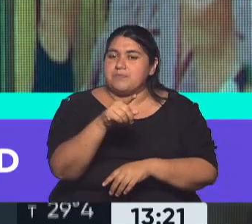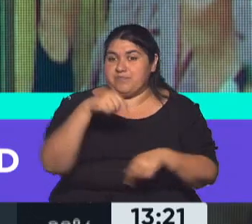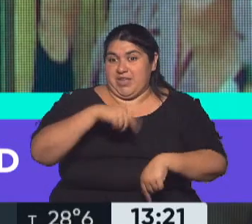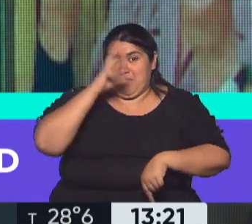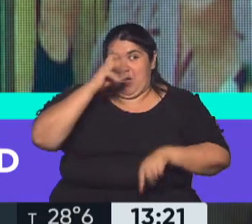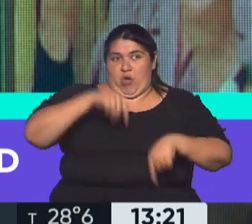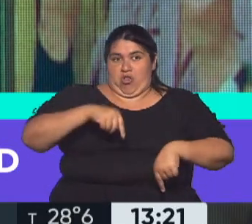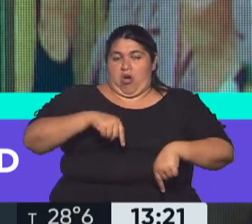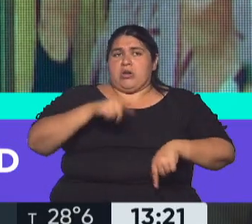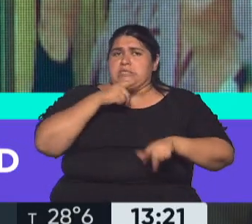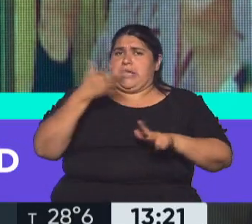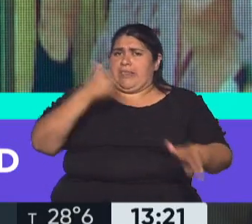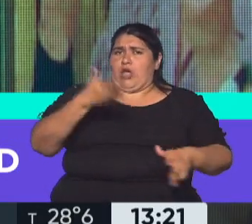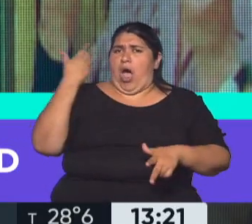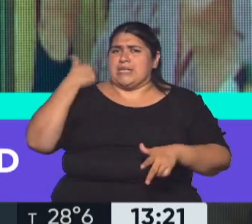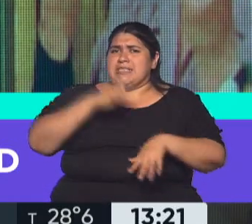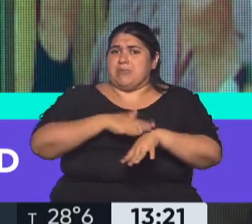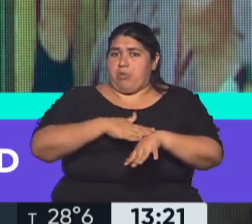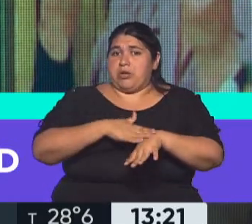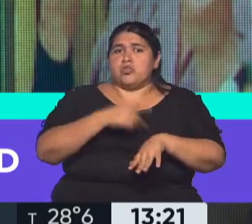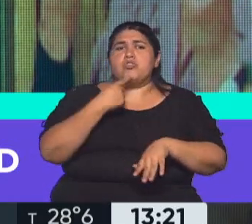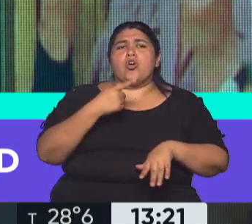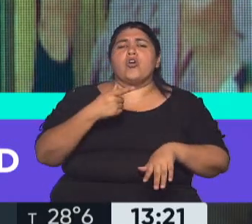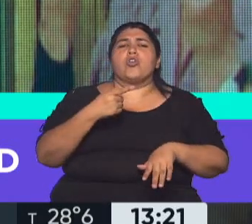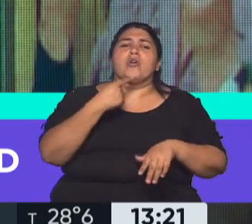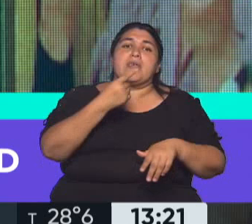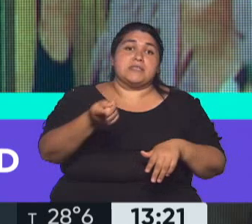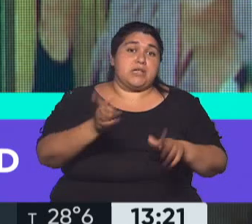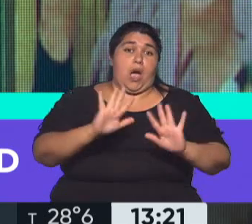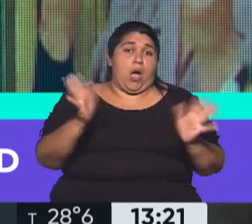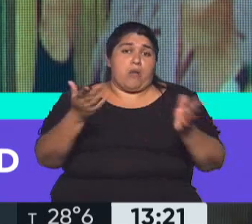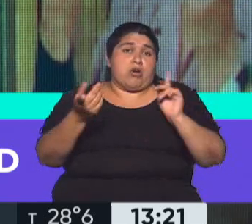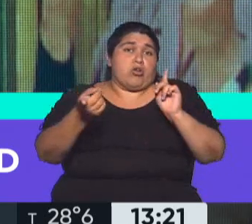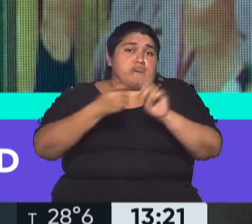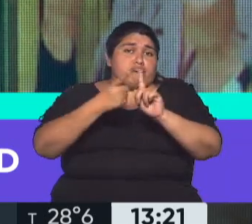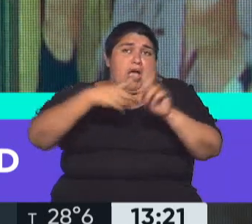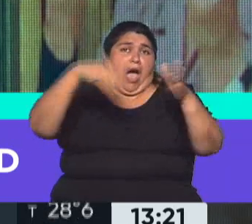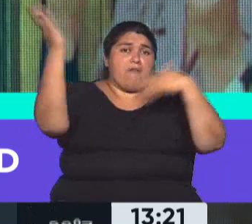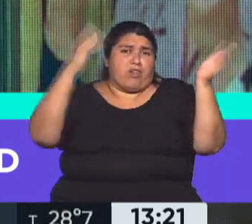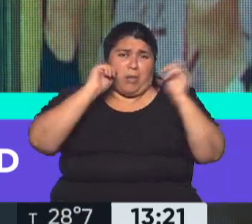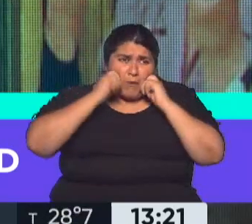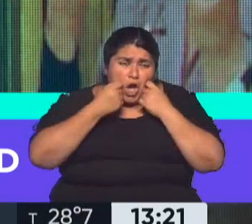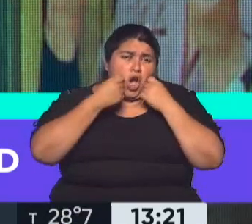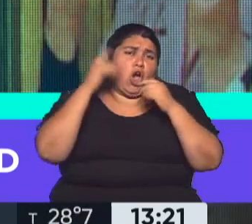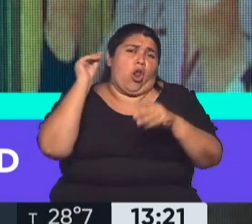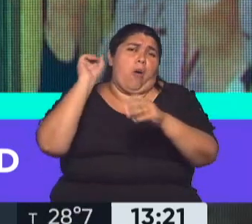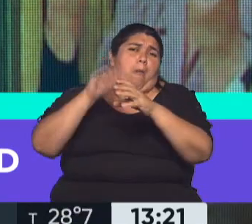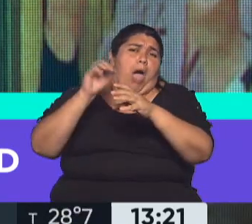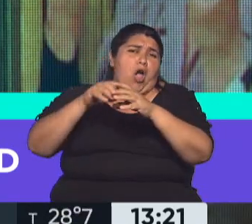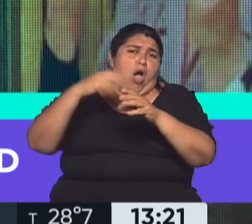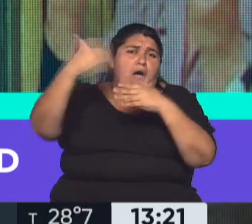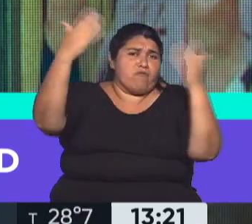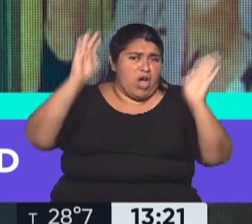ahora, se dijo en ese momento, se dijo muchas veces, bueno, se extranjerizó la banca. ¿Qué mejor que sea extranjera la banca? Porque ahí están los